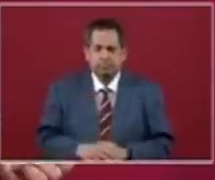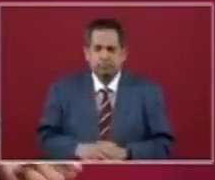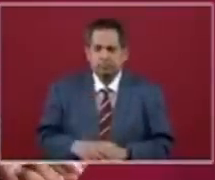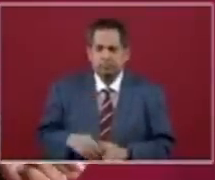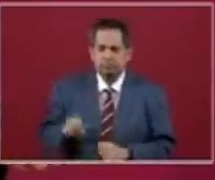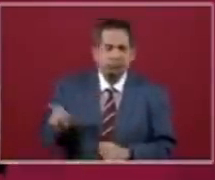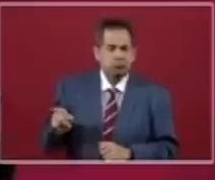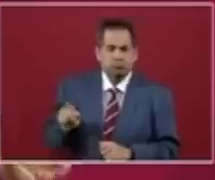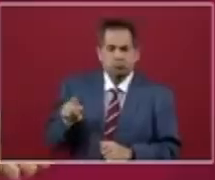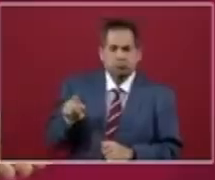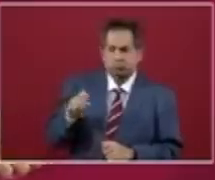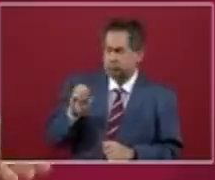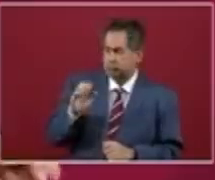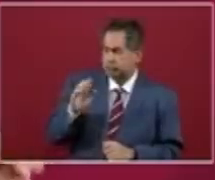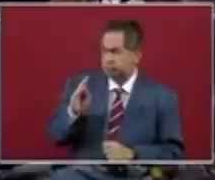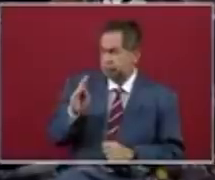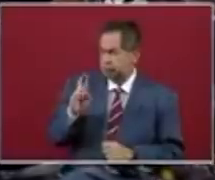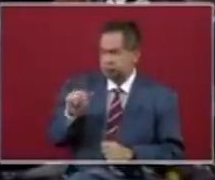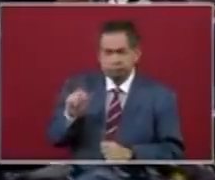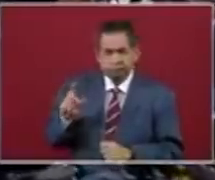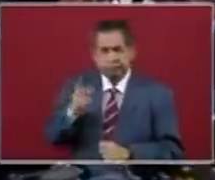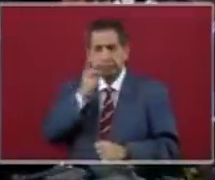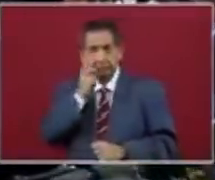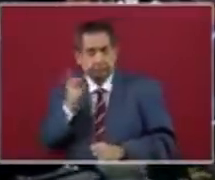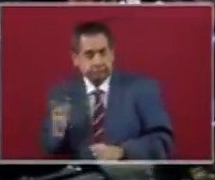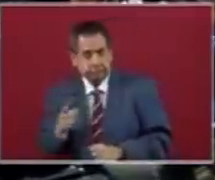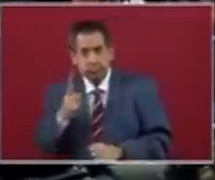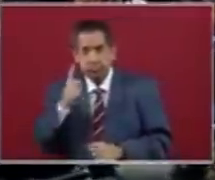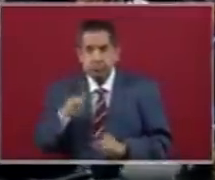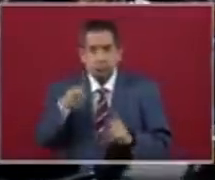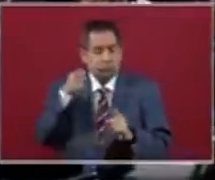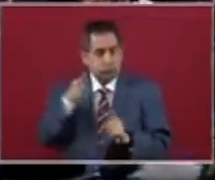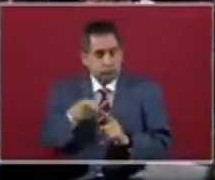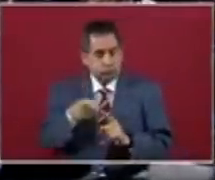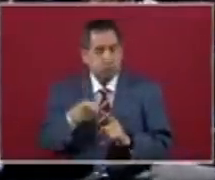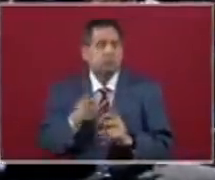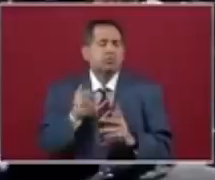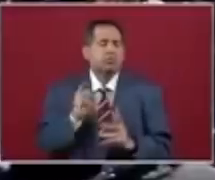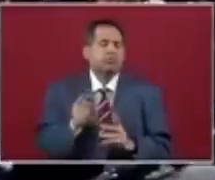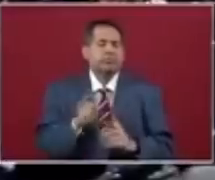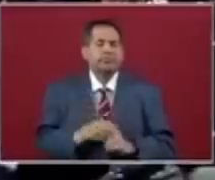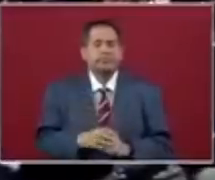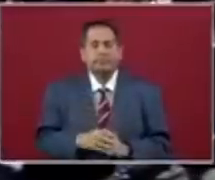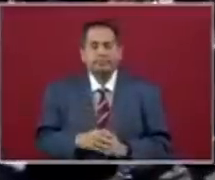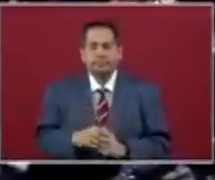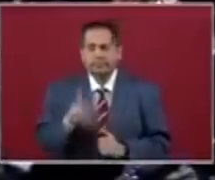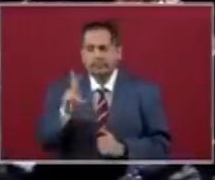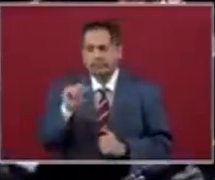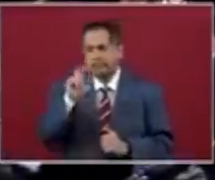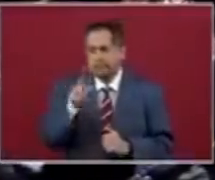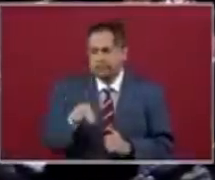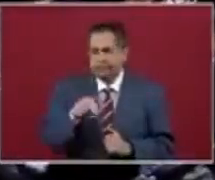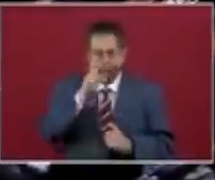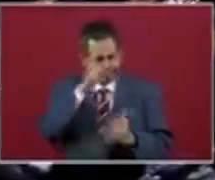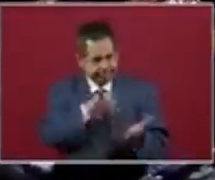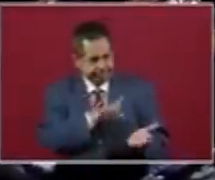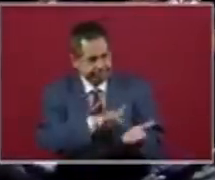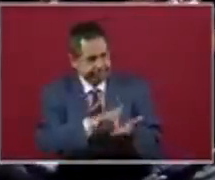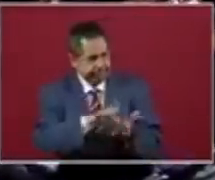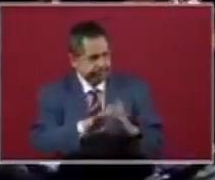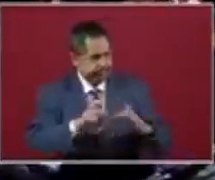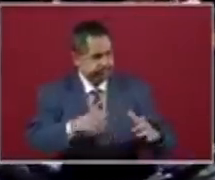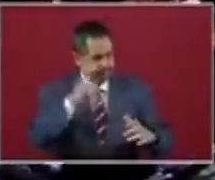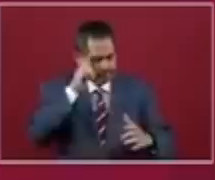Marcelo mencionó que uno de los puntos del plan de apoyo,